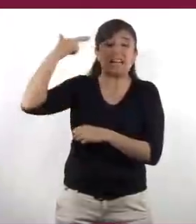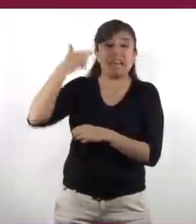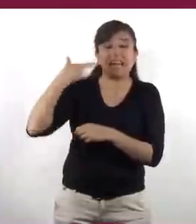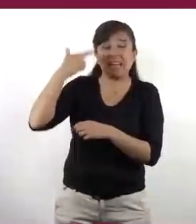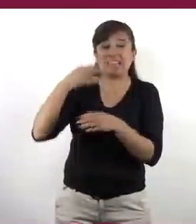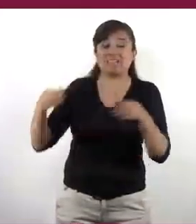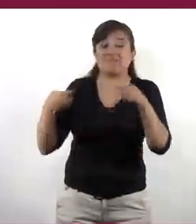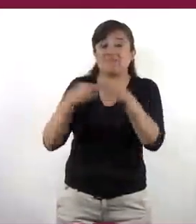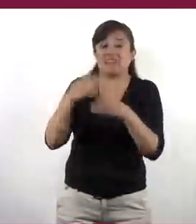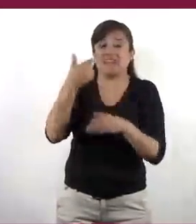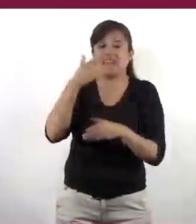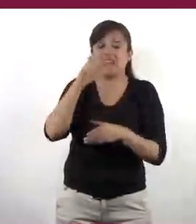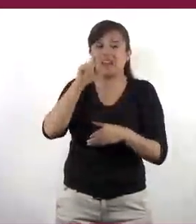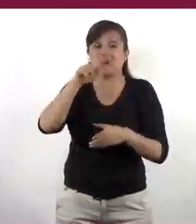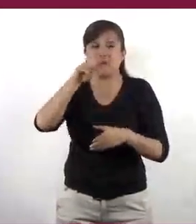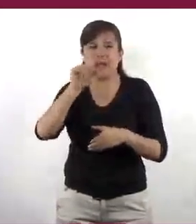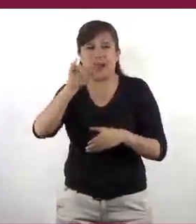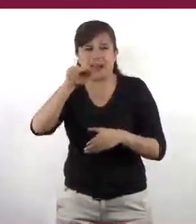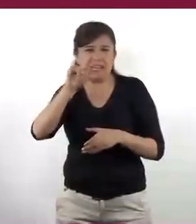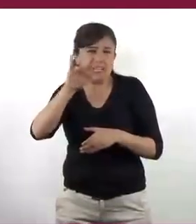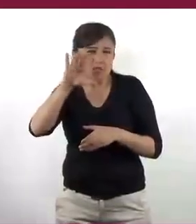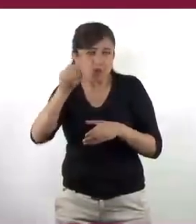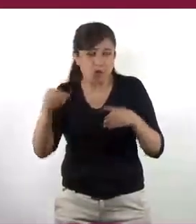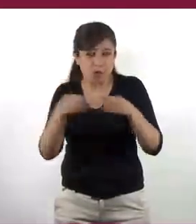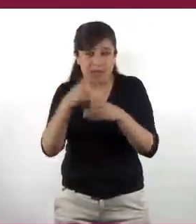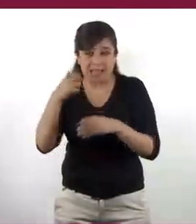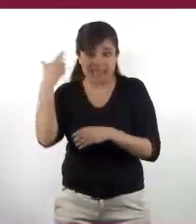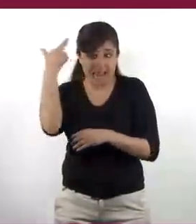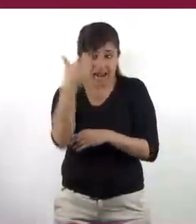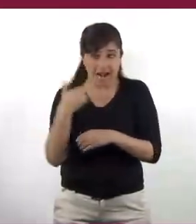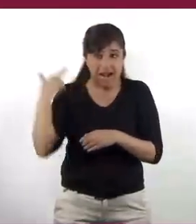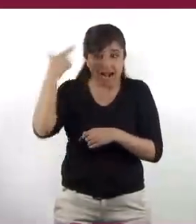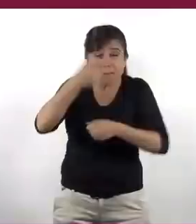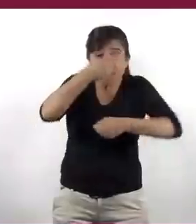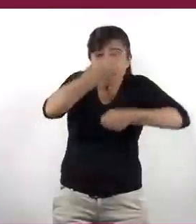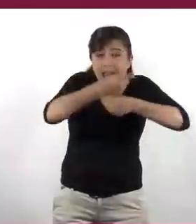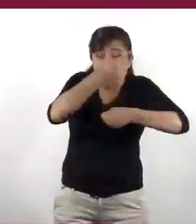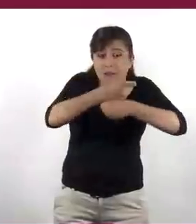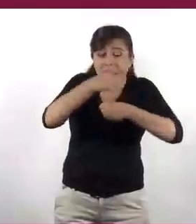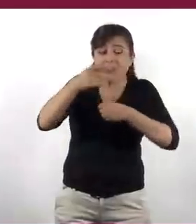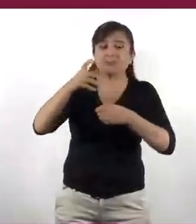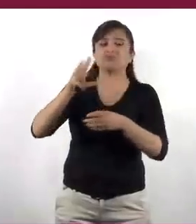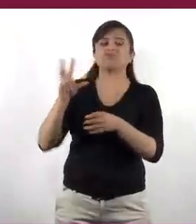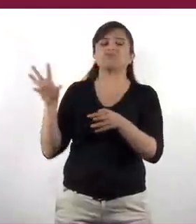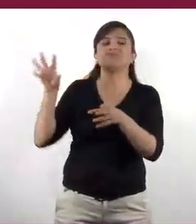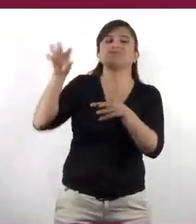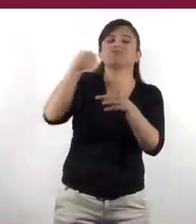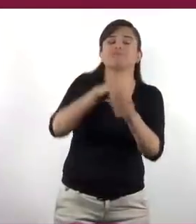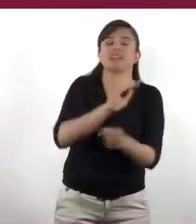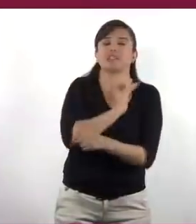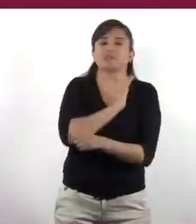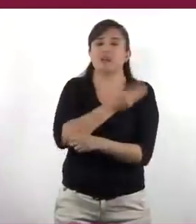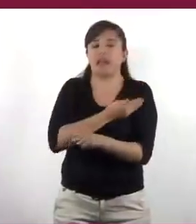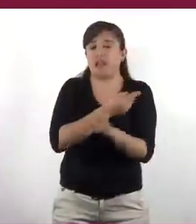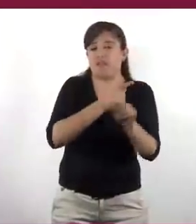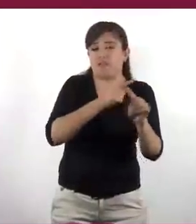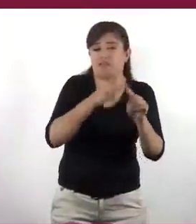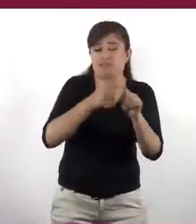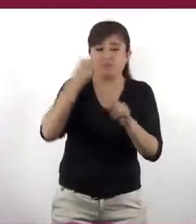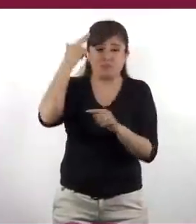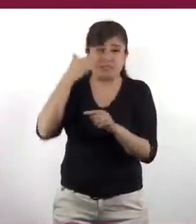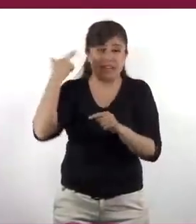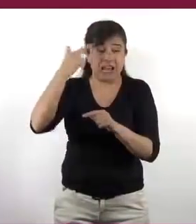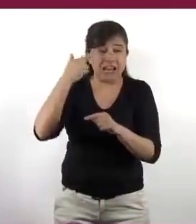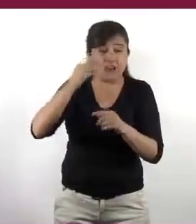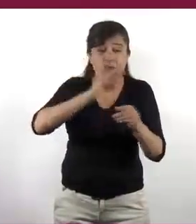Romano Germánico. Los primeros monarcas de esta familia implementaron en España y en todos sus reinos el